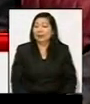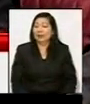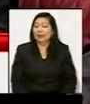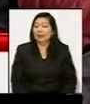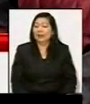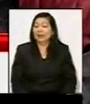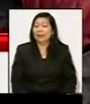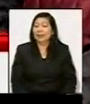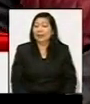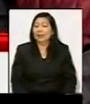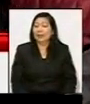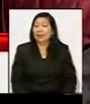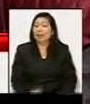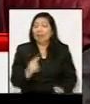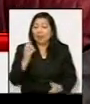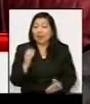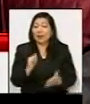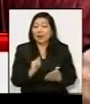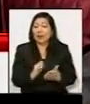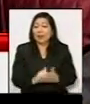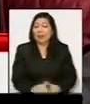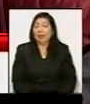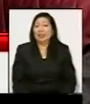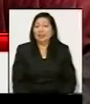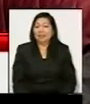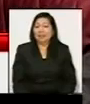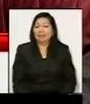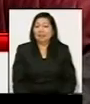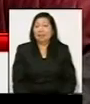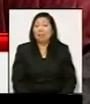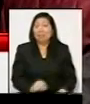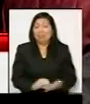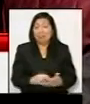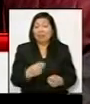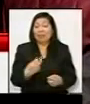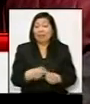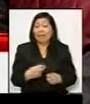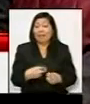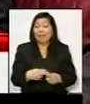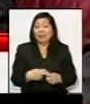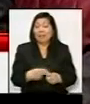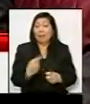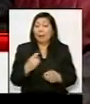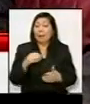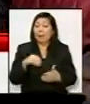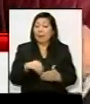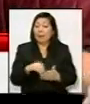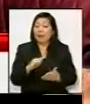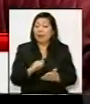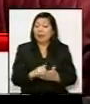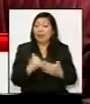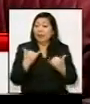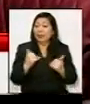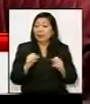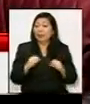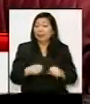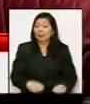entonces creo que sería es más gravoso la forma como se está planteando y eso sí creo